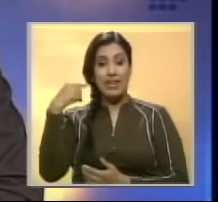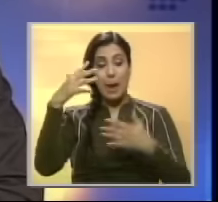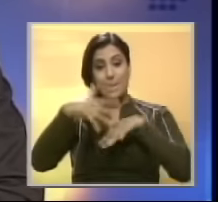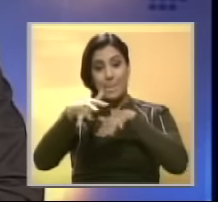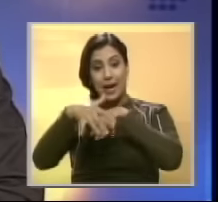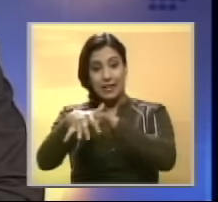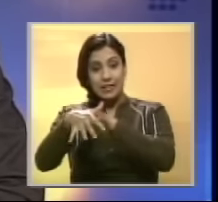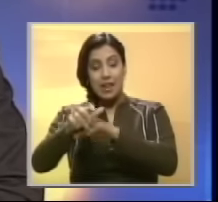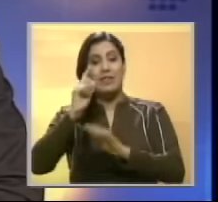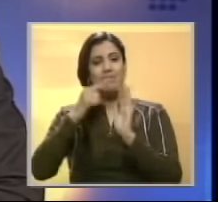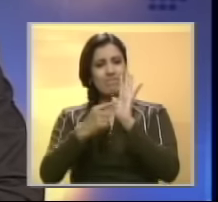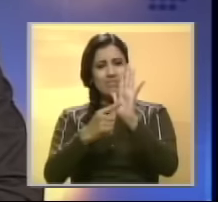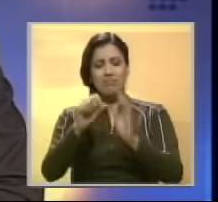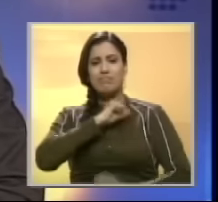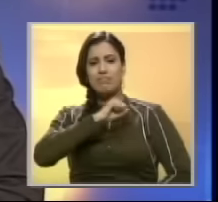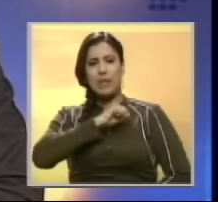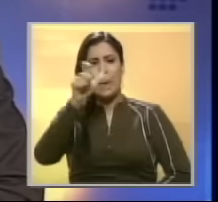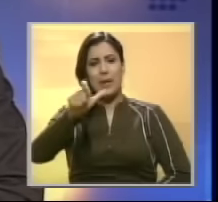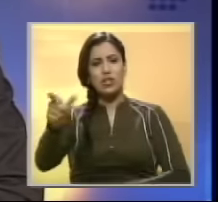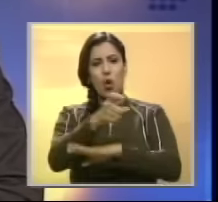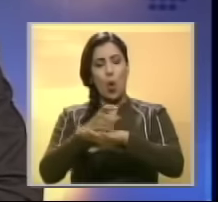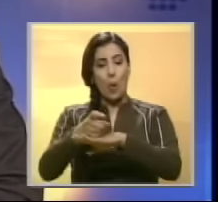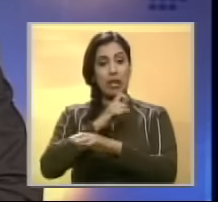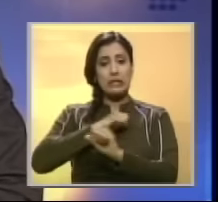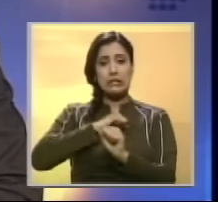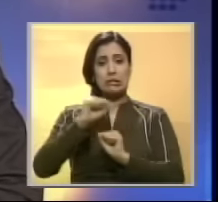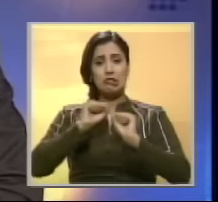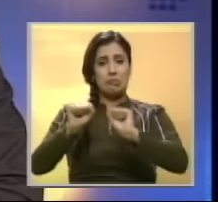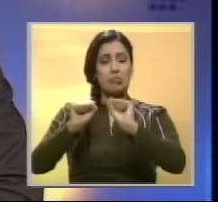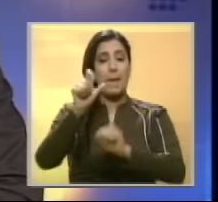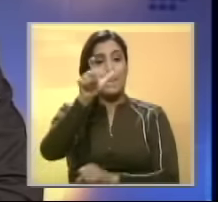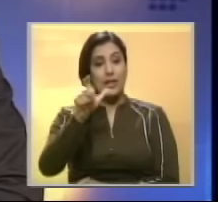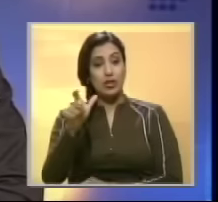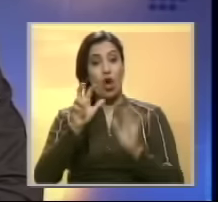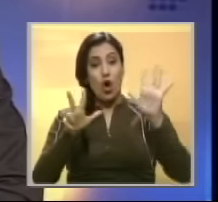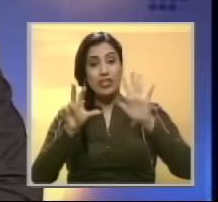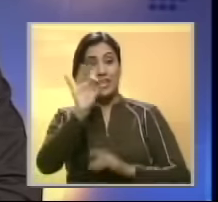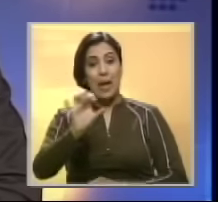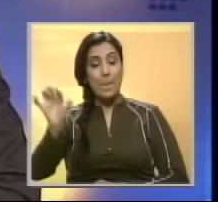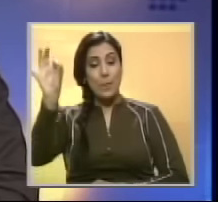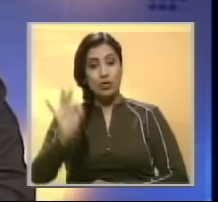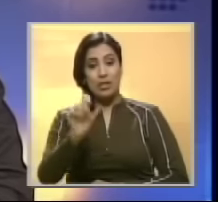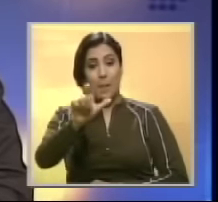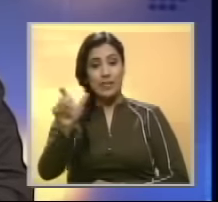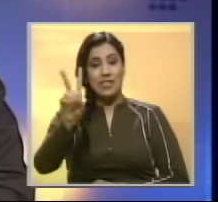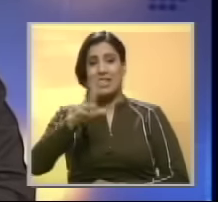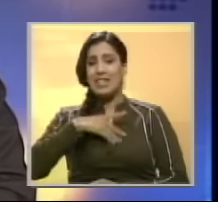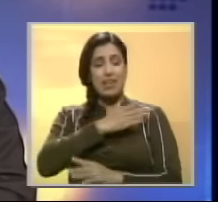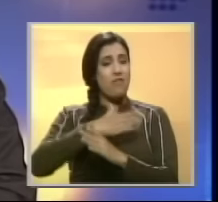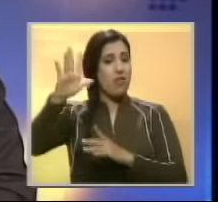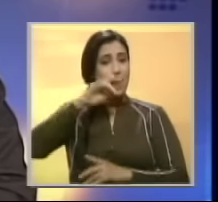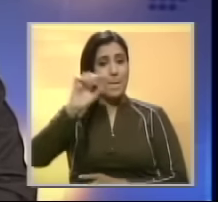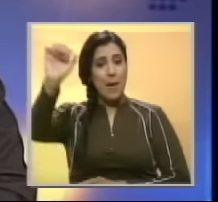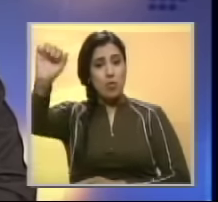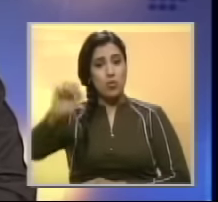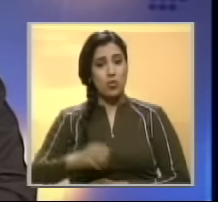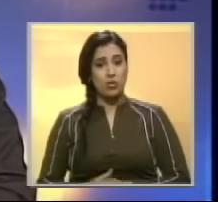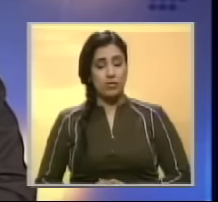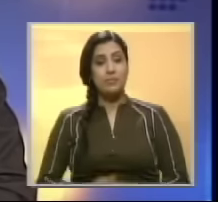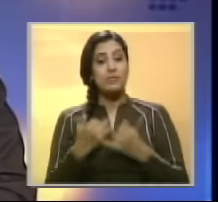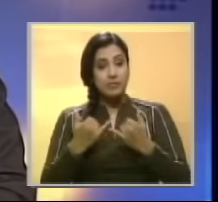que realizaron es una muestra del miedo que tiene el gobierno destacó que para el momento el 80% de los venezolanos quiere la salida del presidente Nicolás